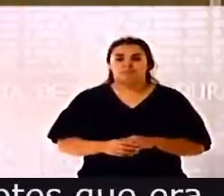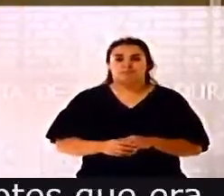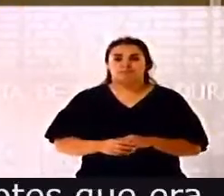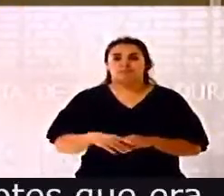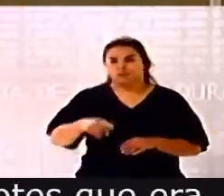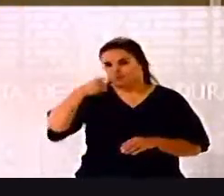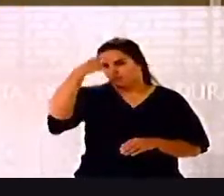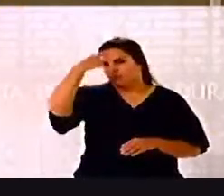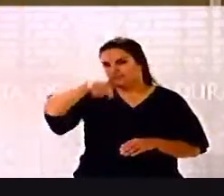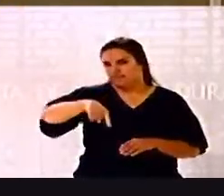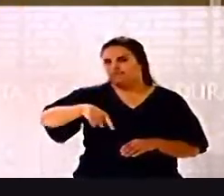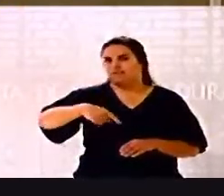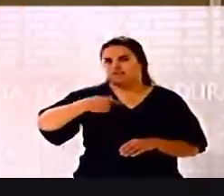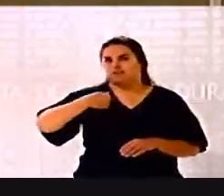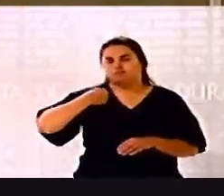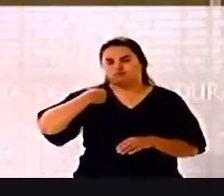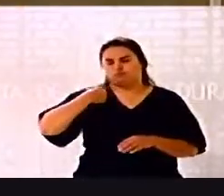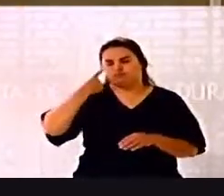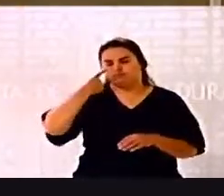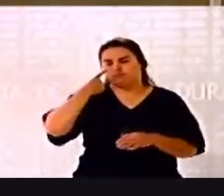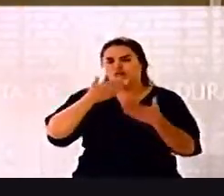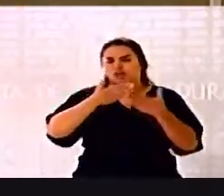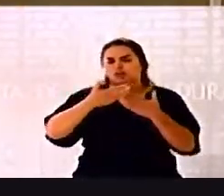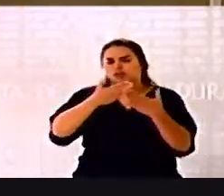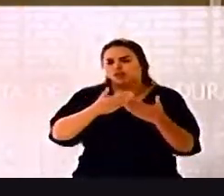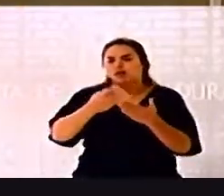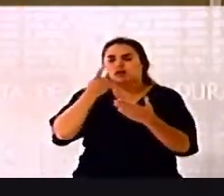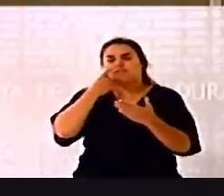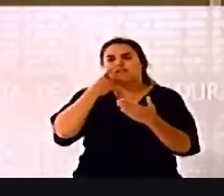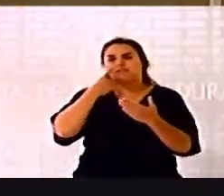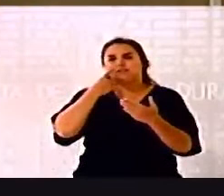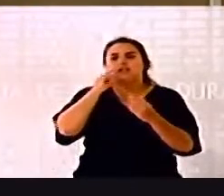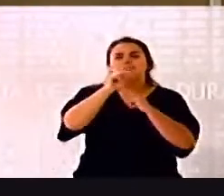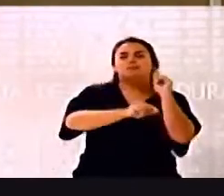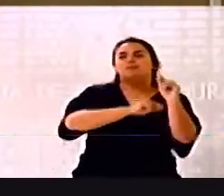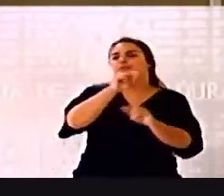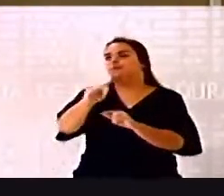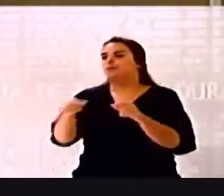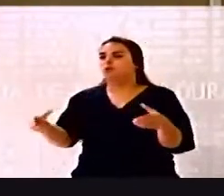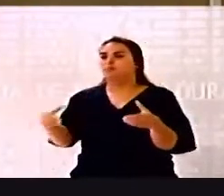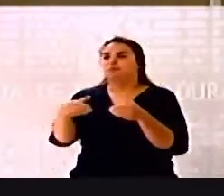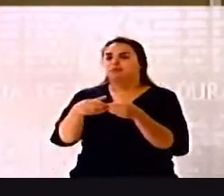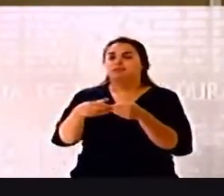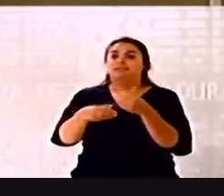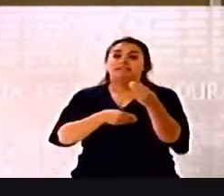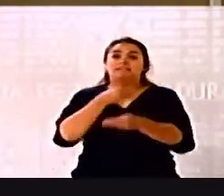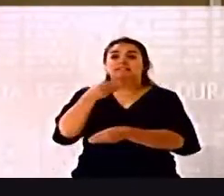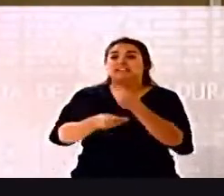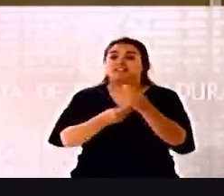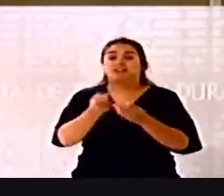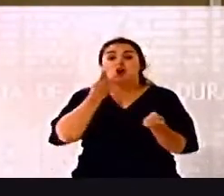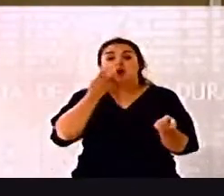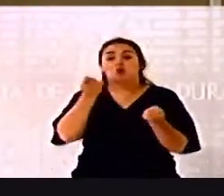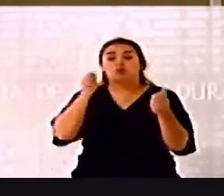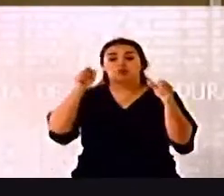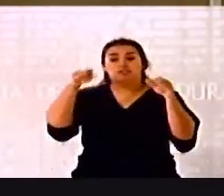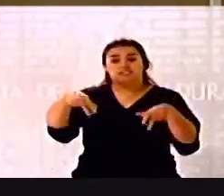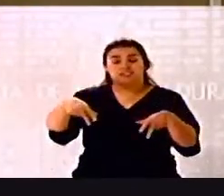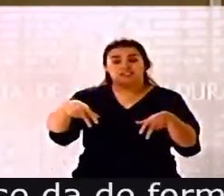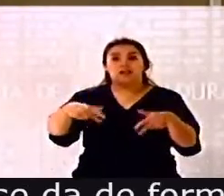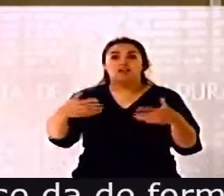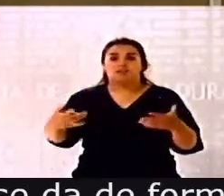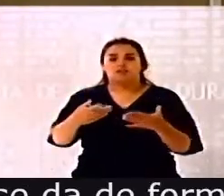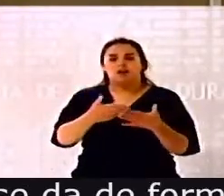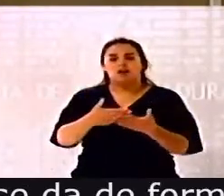Saben que hemos diseñado un estudio para ver si la transmisión comunitaria se está produciendo de forma incontrolada y ese